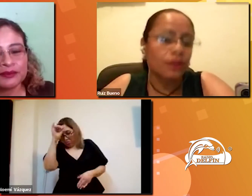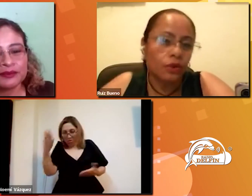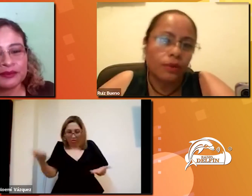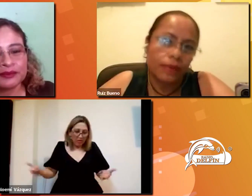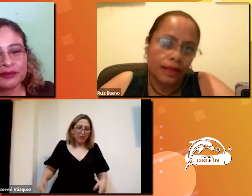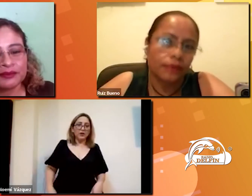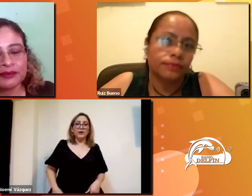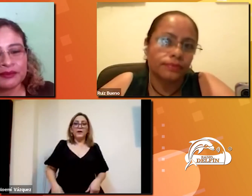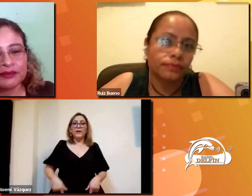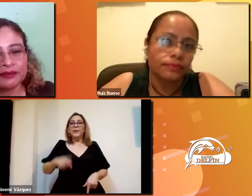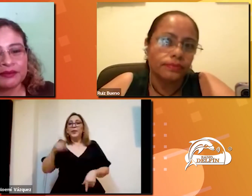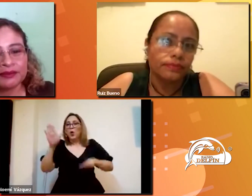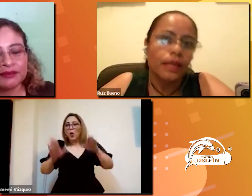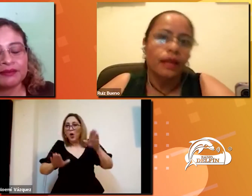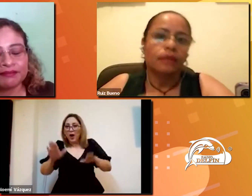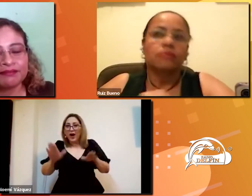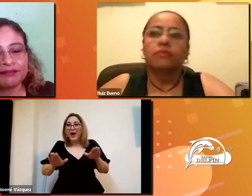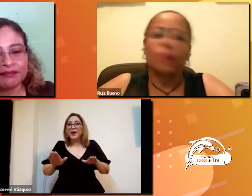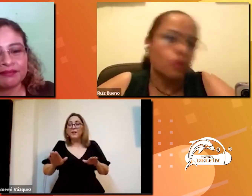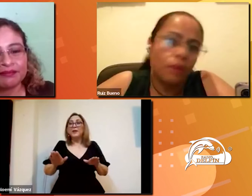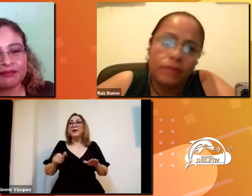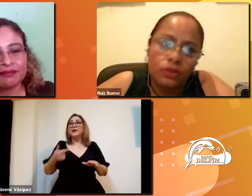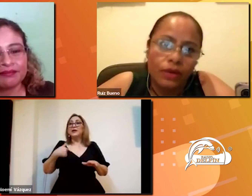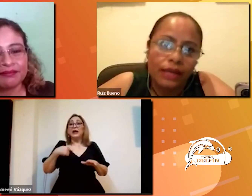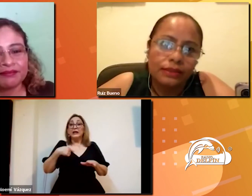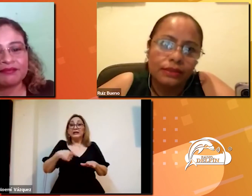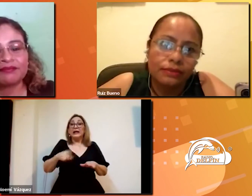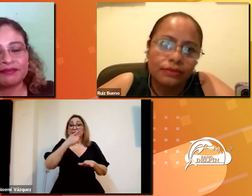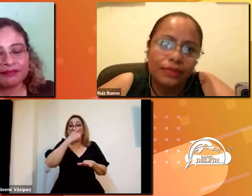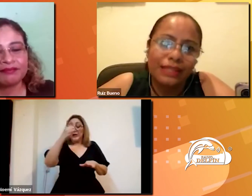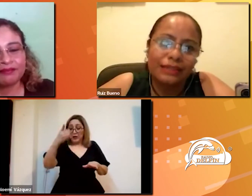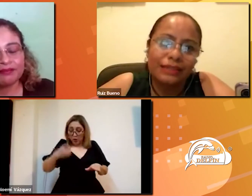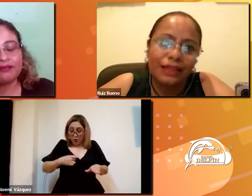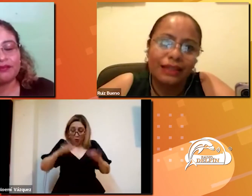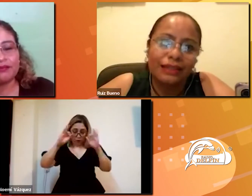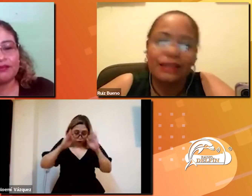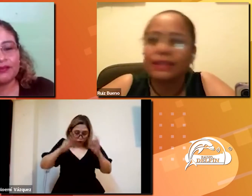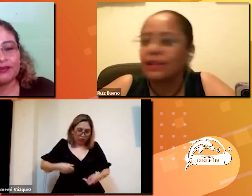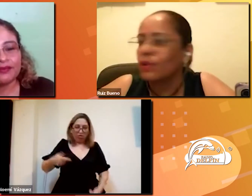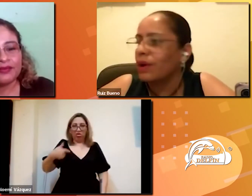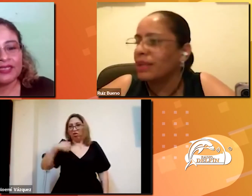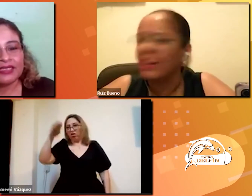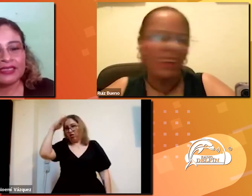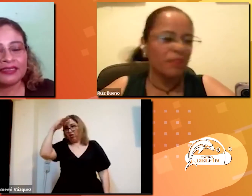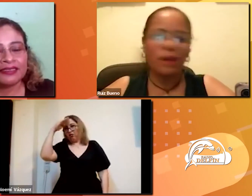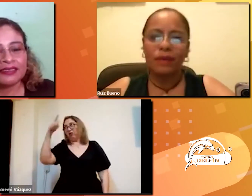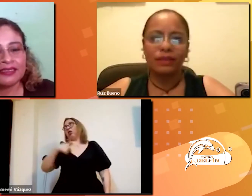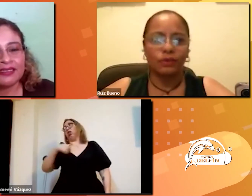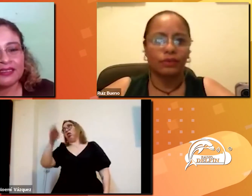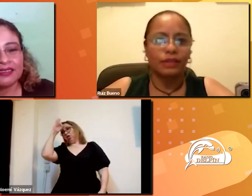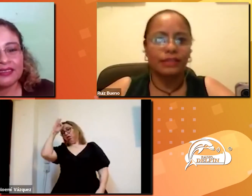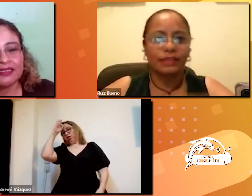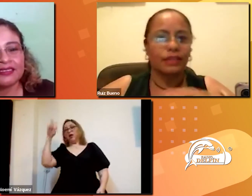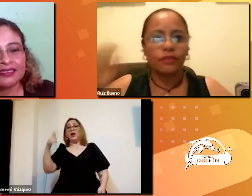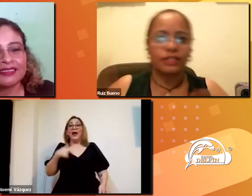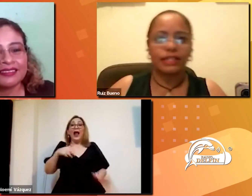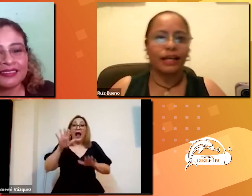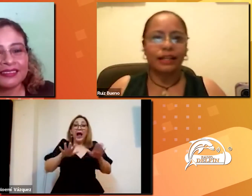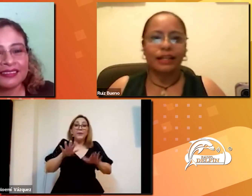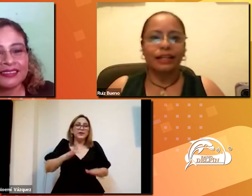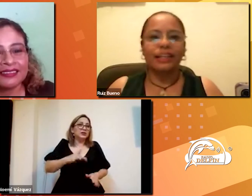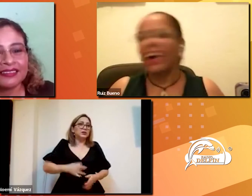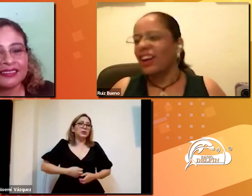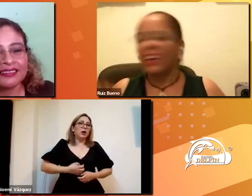un estilo de vida. No como mis horas, ya tengo hambre, no, me aguanto. Estás en la